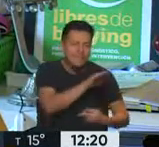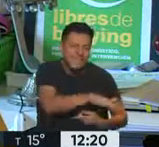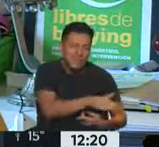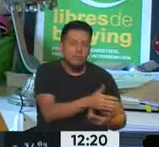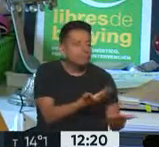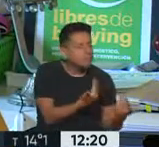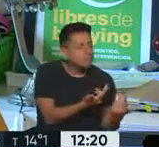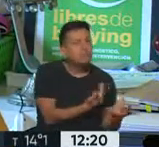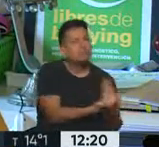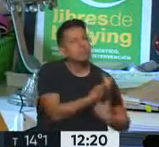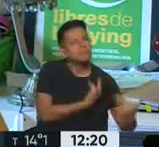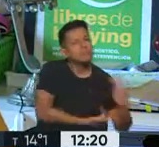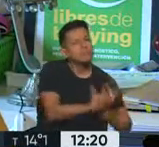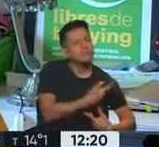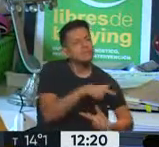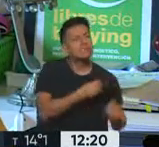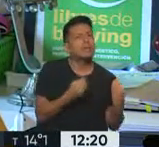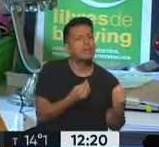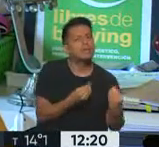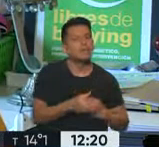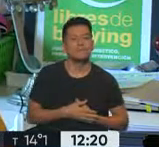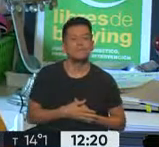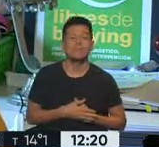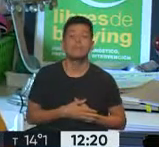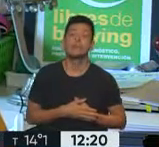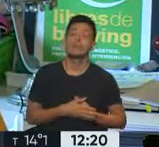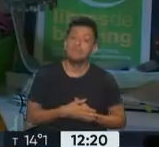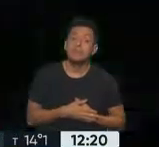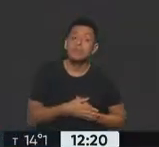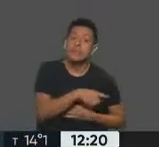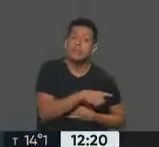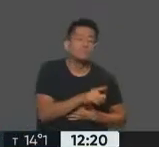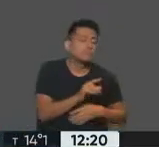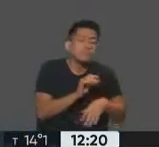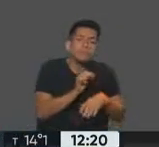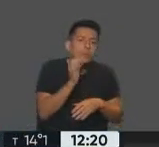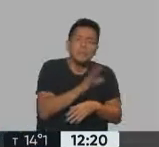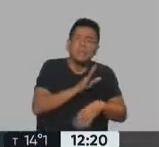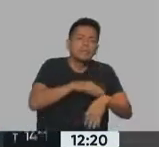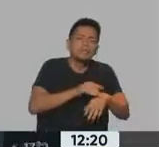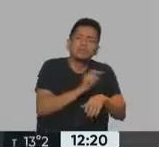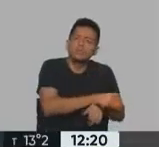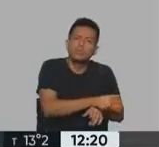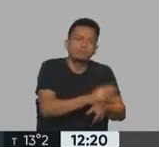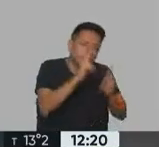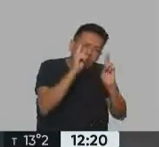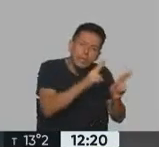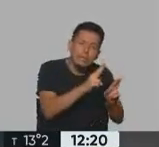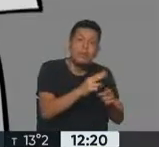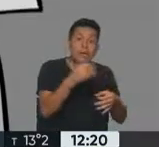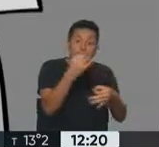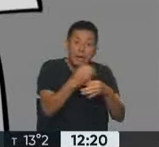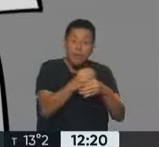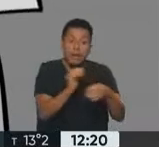esa chica que le está pasando esto en los tiempos que él o ella pueda marcar, acercarse a la escuela en la medida en que el chico